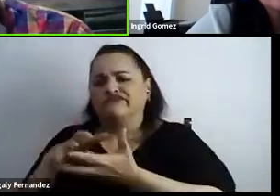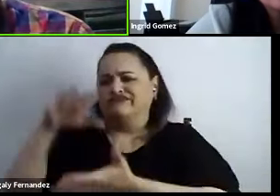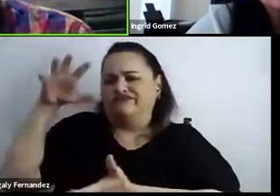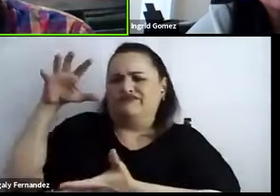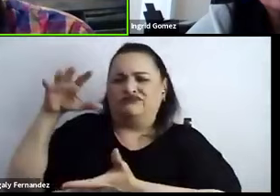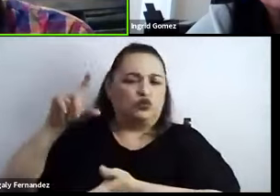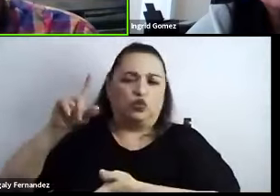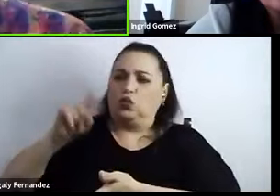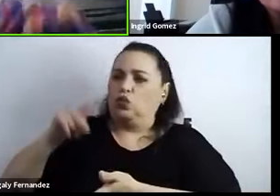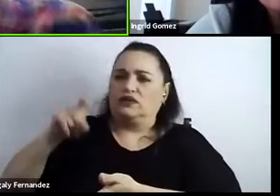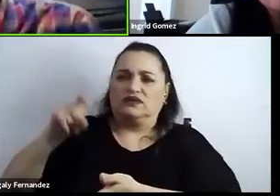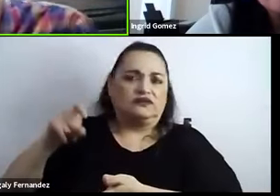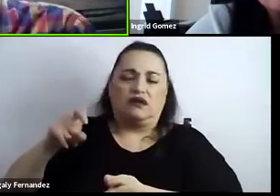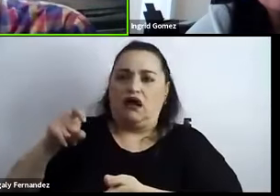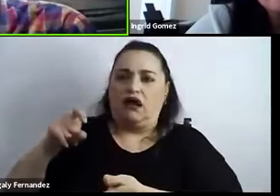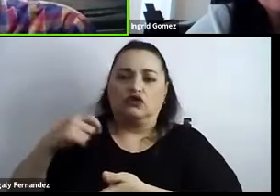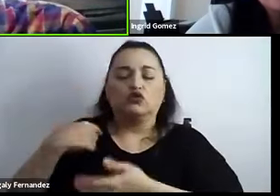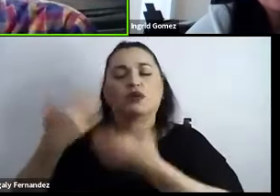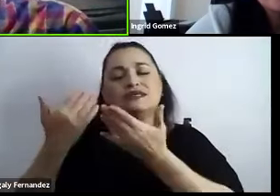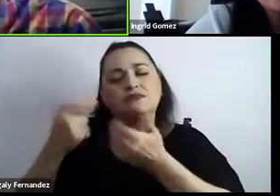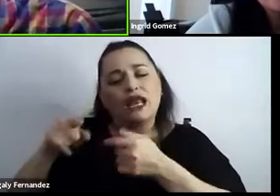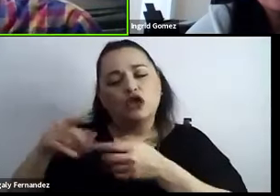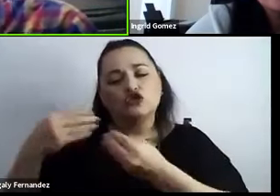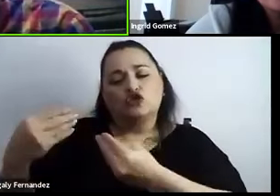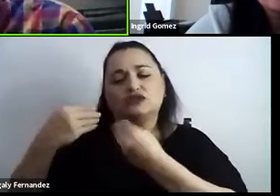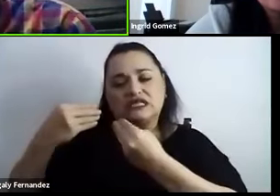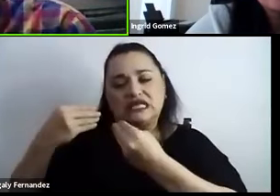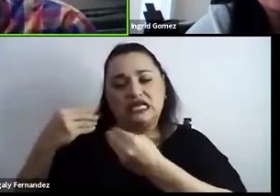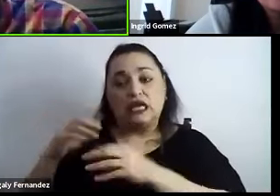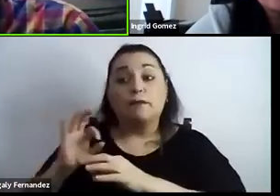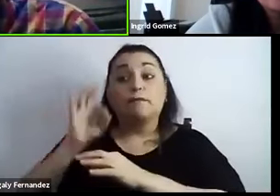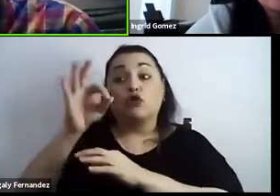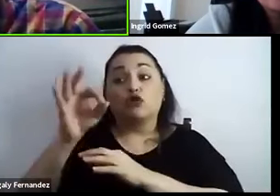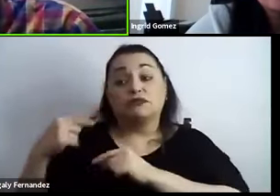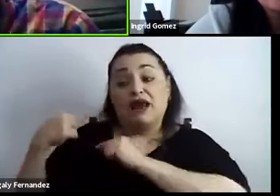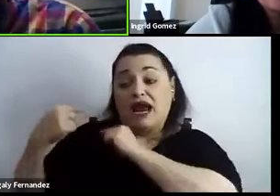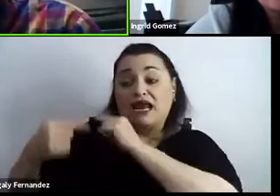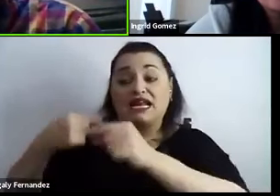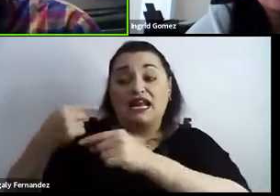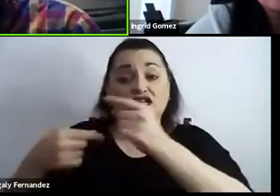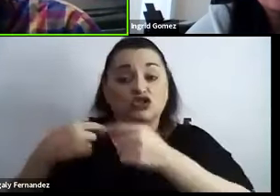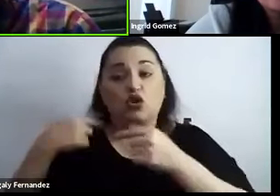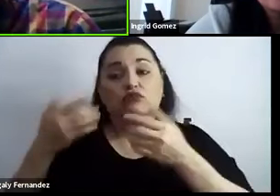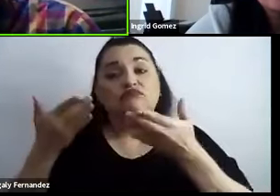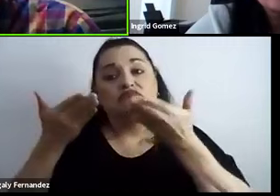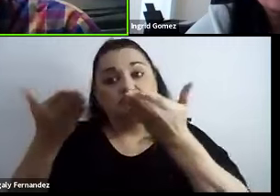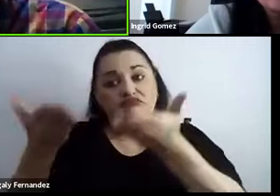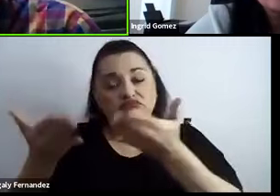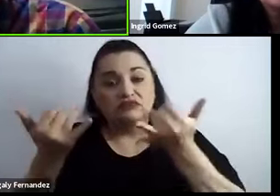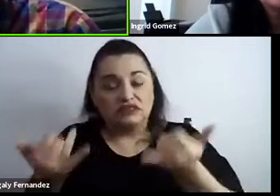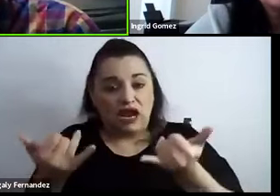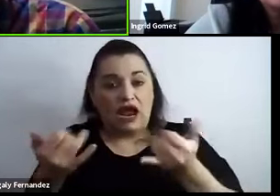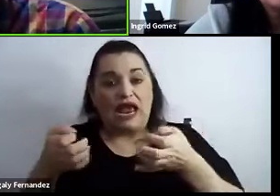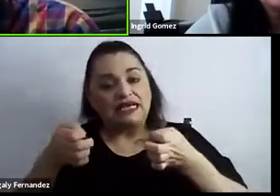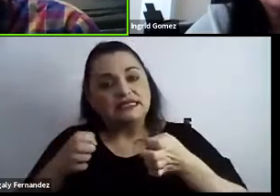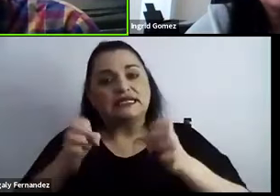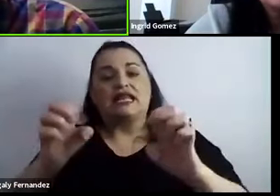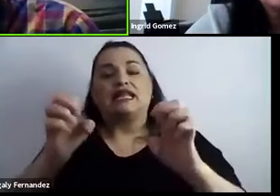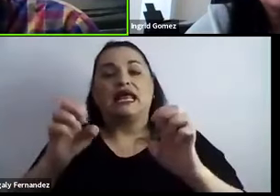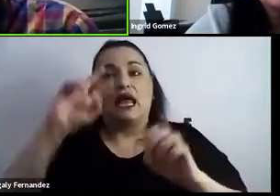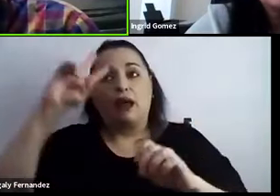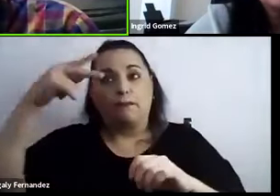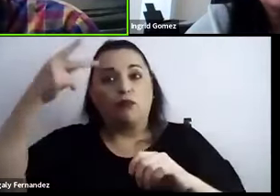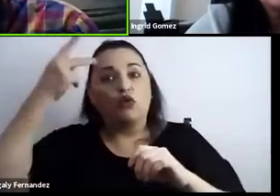y espero que eso nos enseñe la próxima generación a la que ya estamos dando el relevo, que es una estrategia